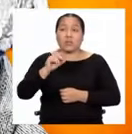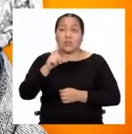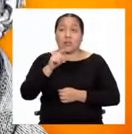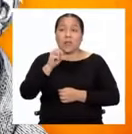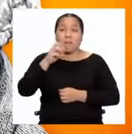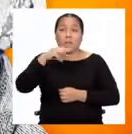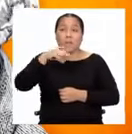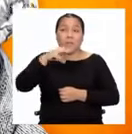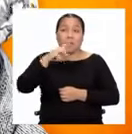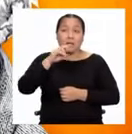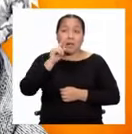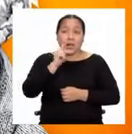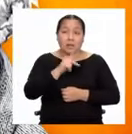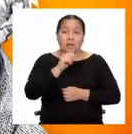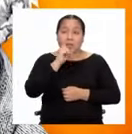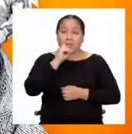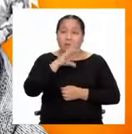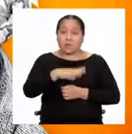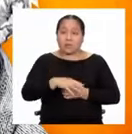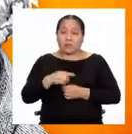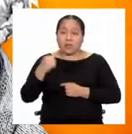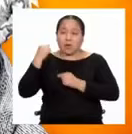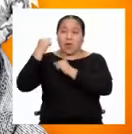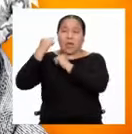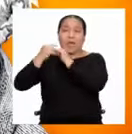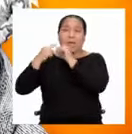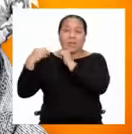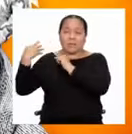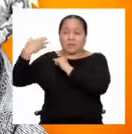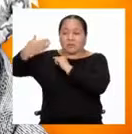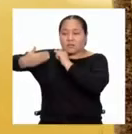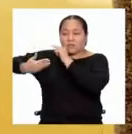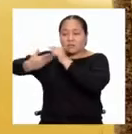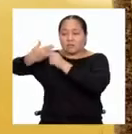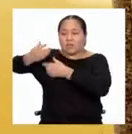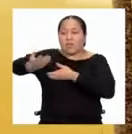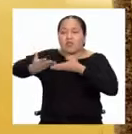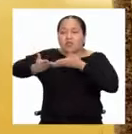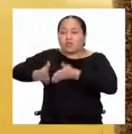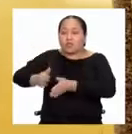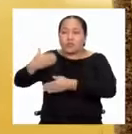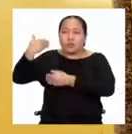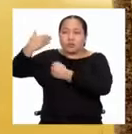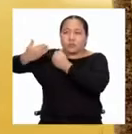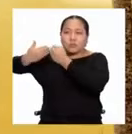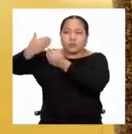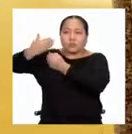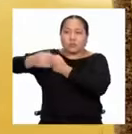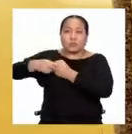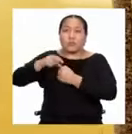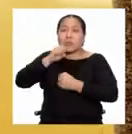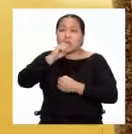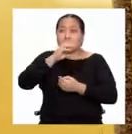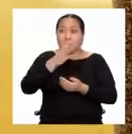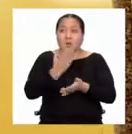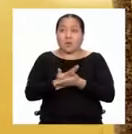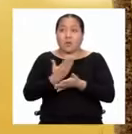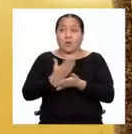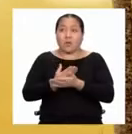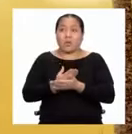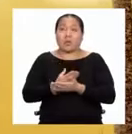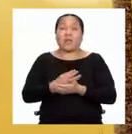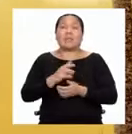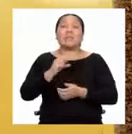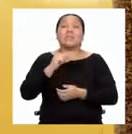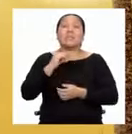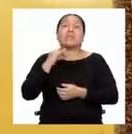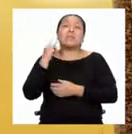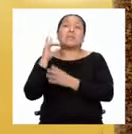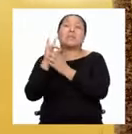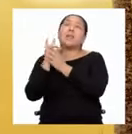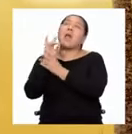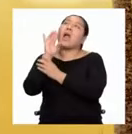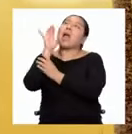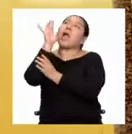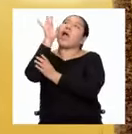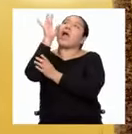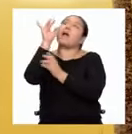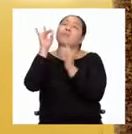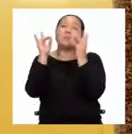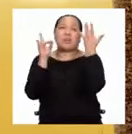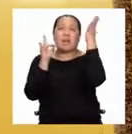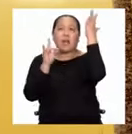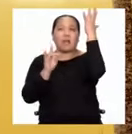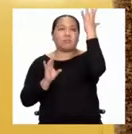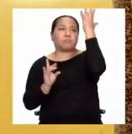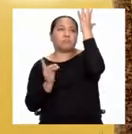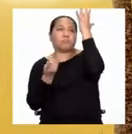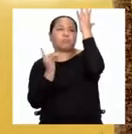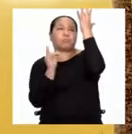que postuló la heredabilidad de los caracteres adquiridos, sostuvo que las jirafas, en su afán por llegar a las hojas más altas,